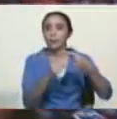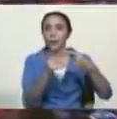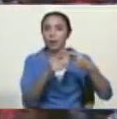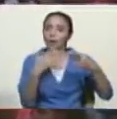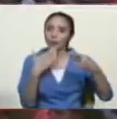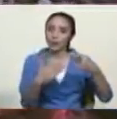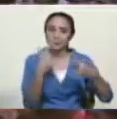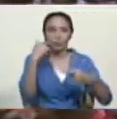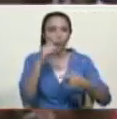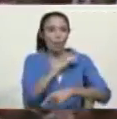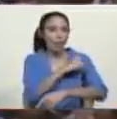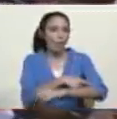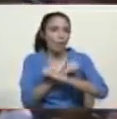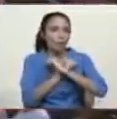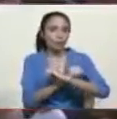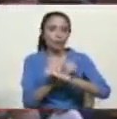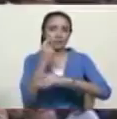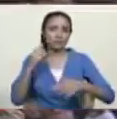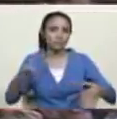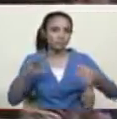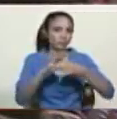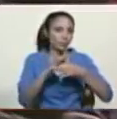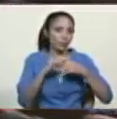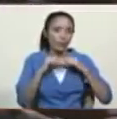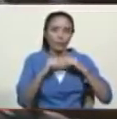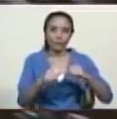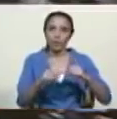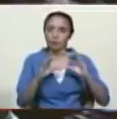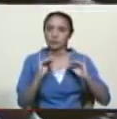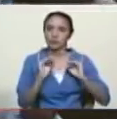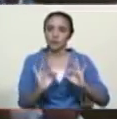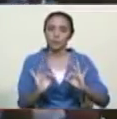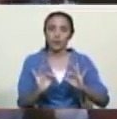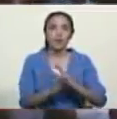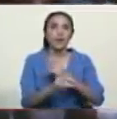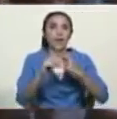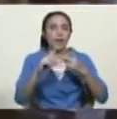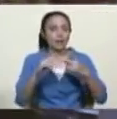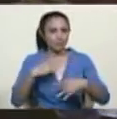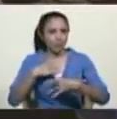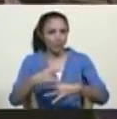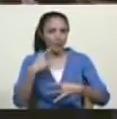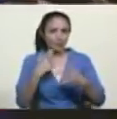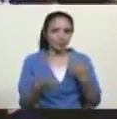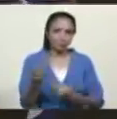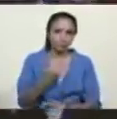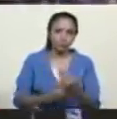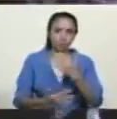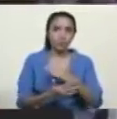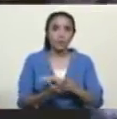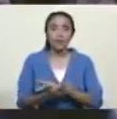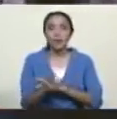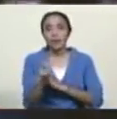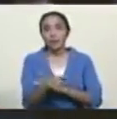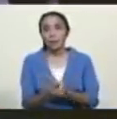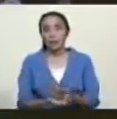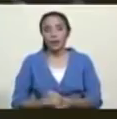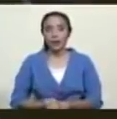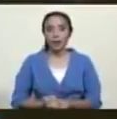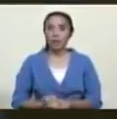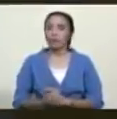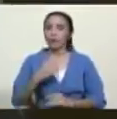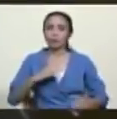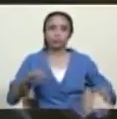la fortaleza que han tenido, la entereza que han tenido, y les pido que